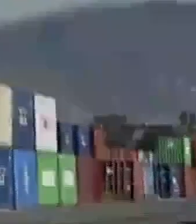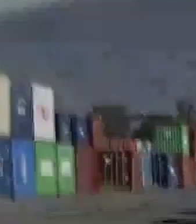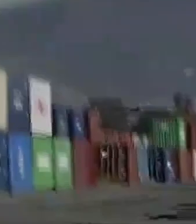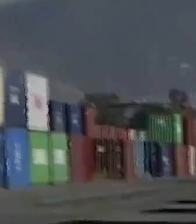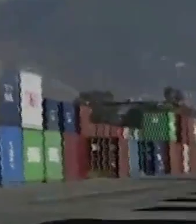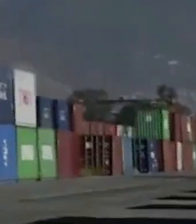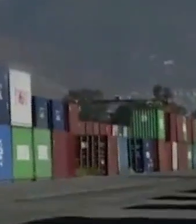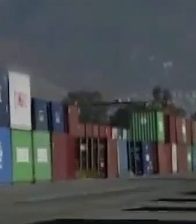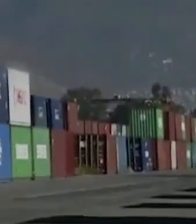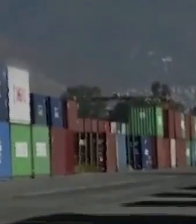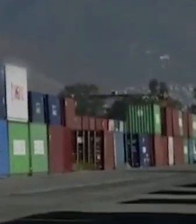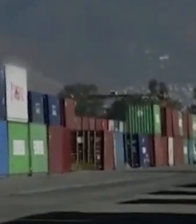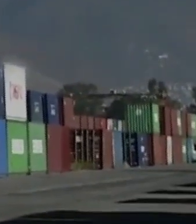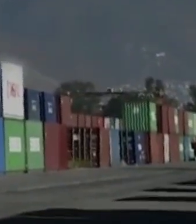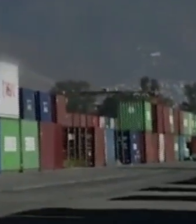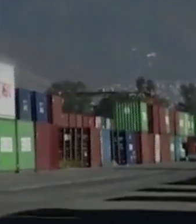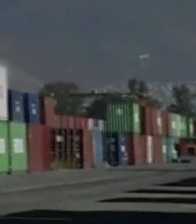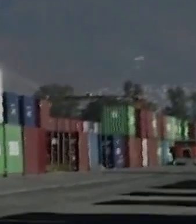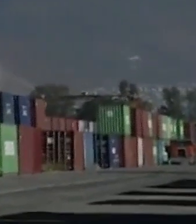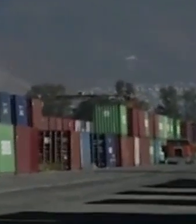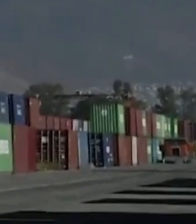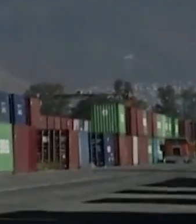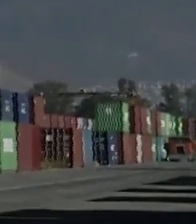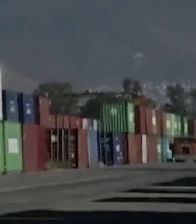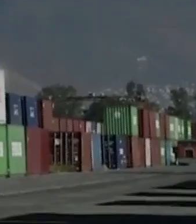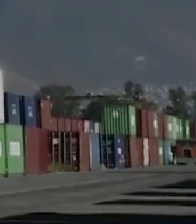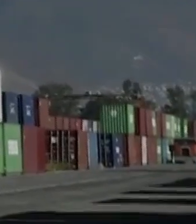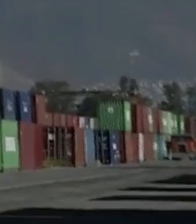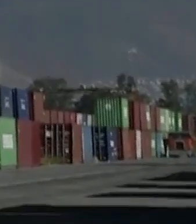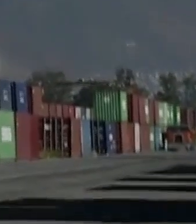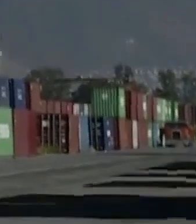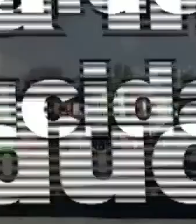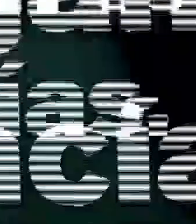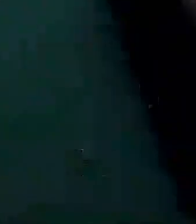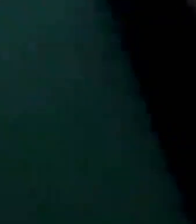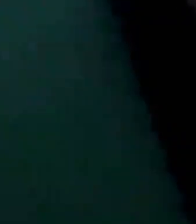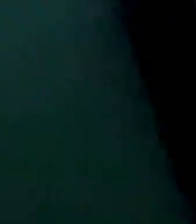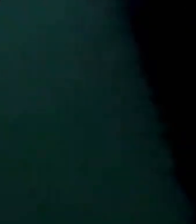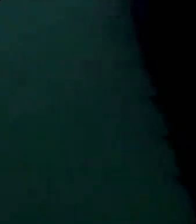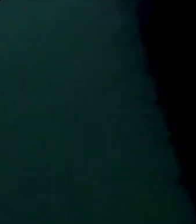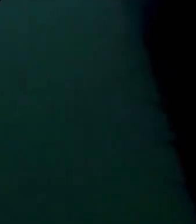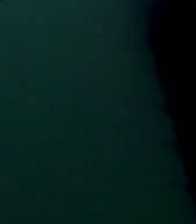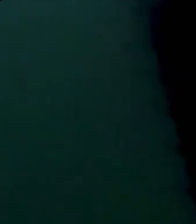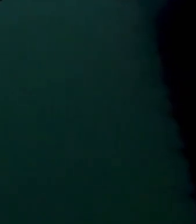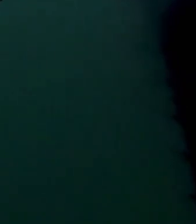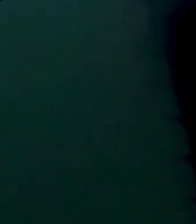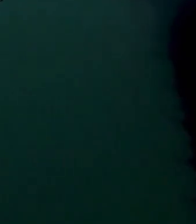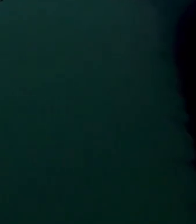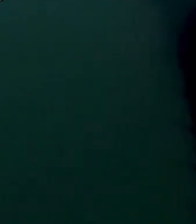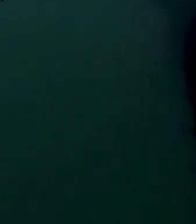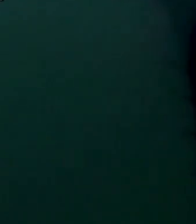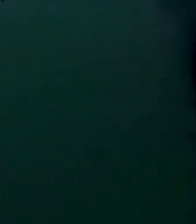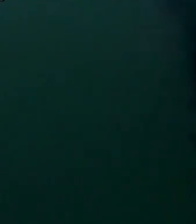abusos al efectuar la importación aplicando de manera indebida el beneficio de tasa reducida, abusos en los beneficios de